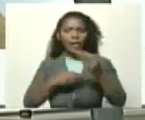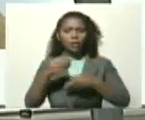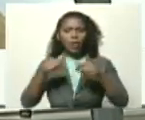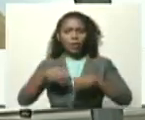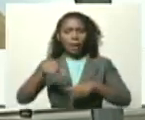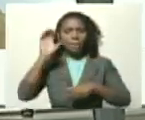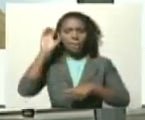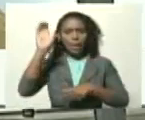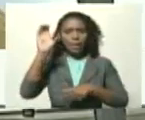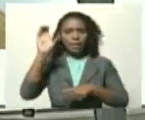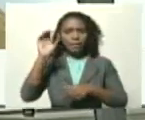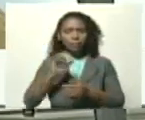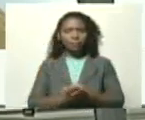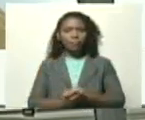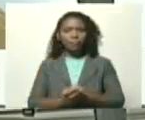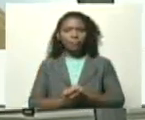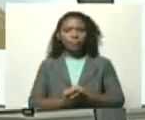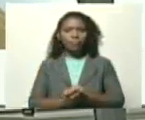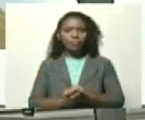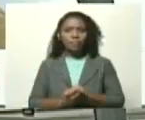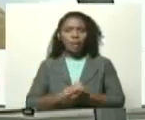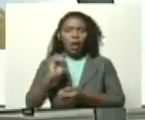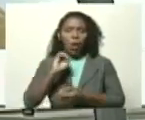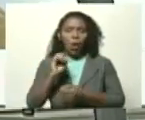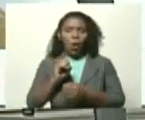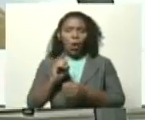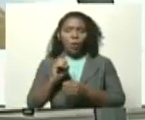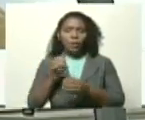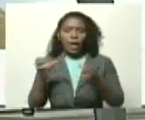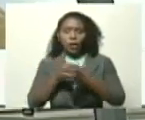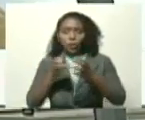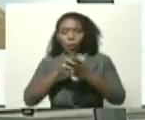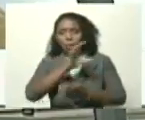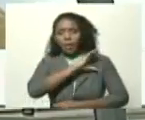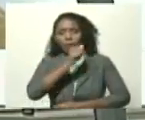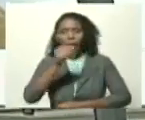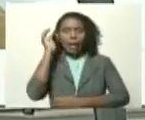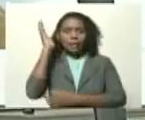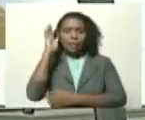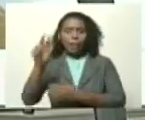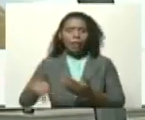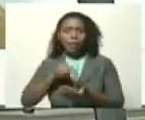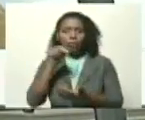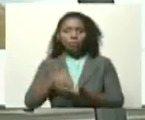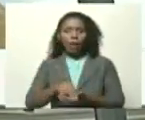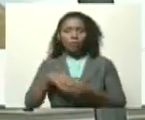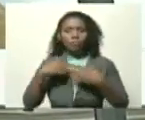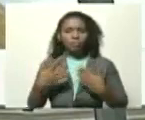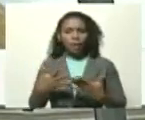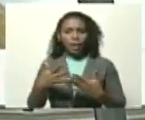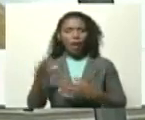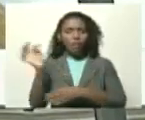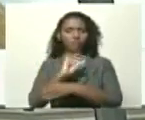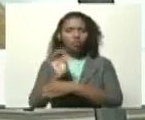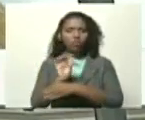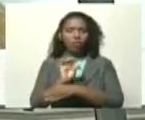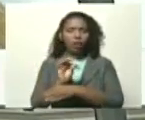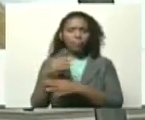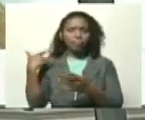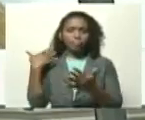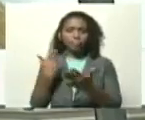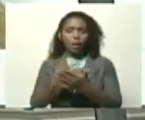por miembros o la junta directiva de la Asamblea Nacional que estuvo en funciones durante el